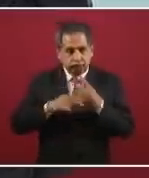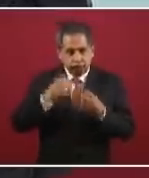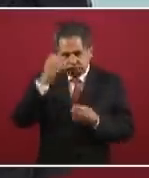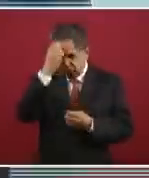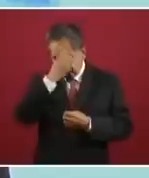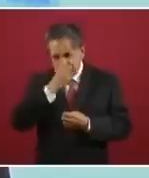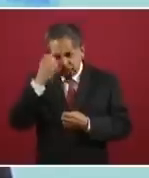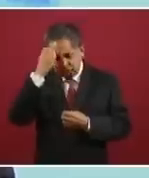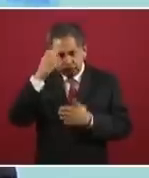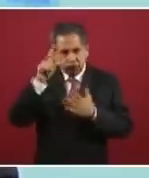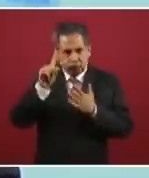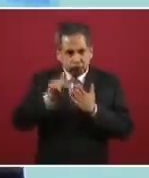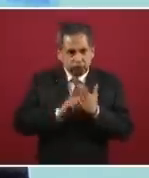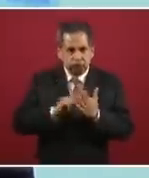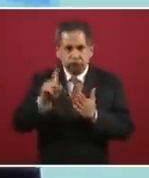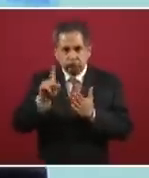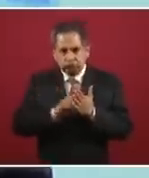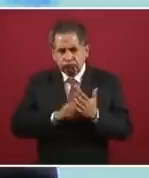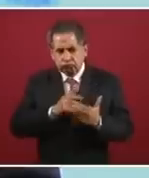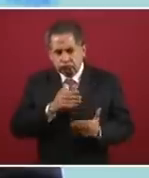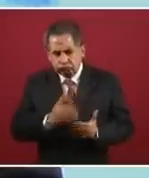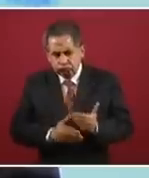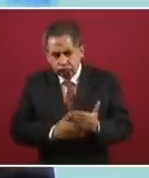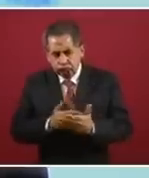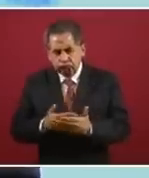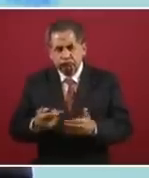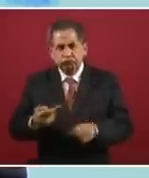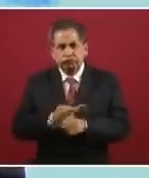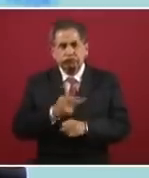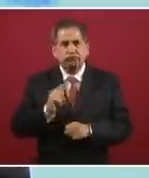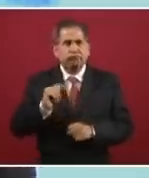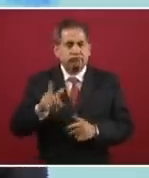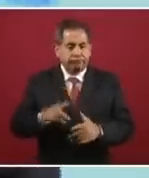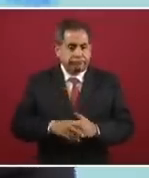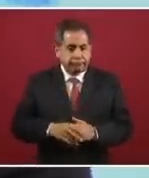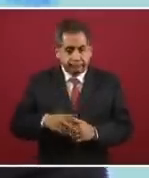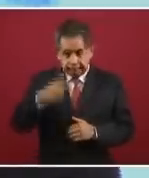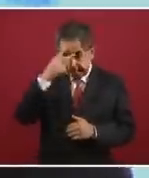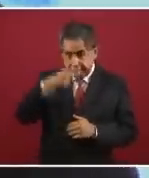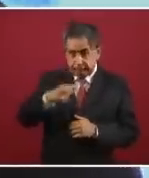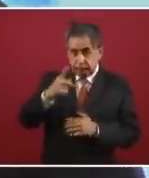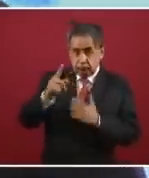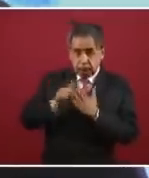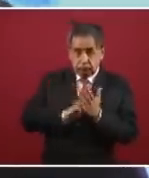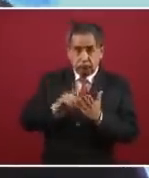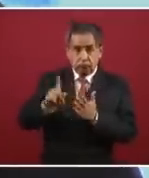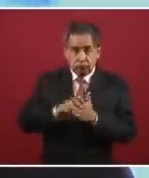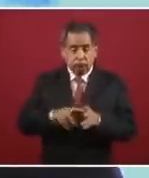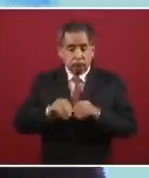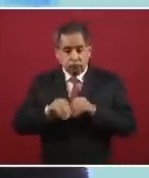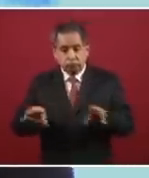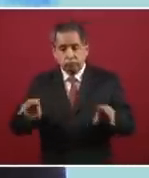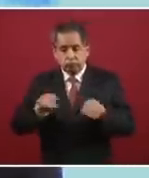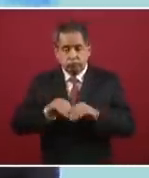mensual de los avances en este respecto, es decir, México va a estar publicando mensualmente cuántas armas